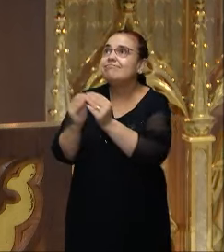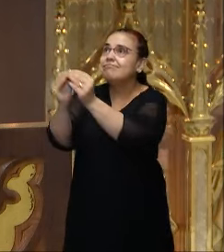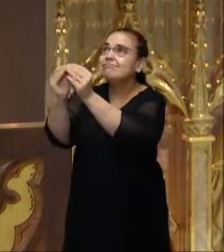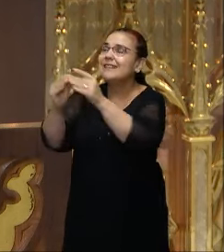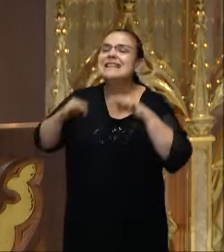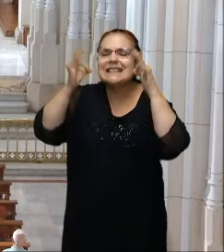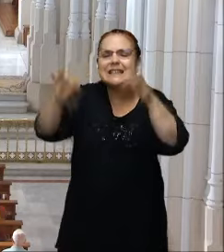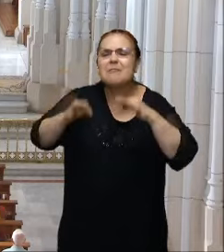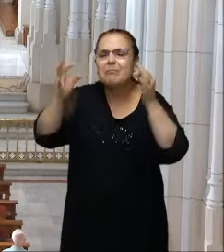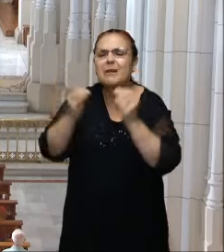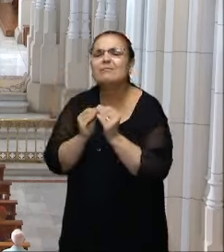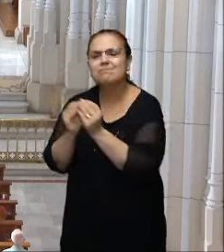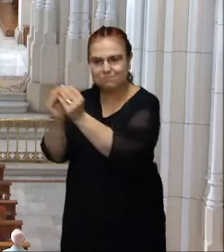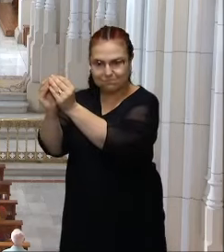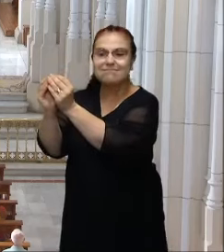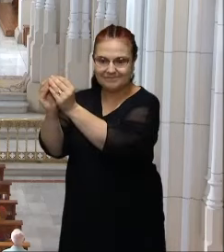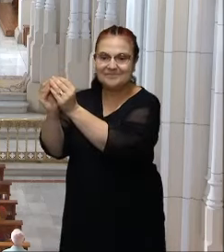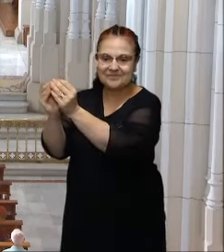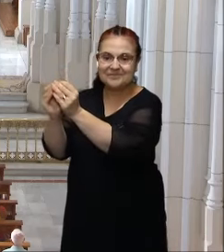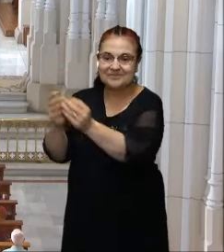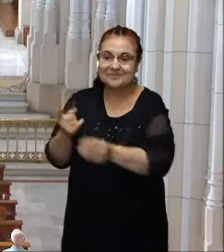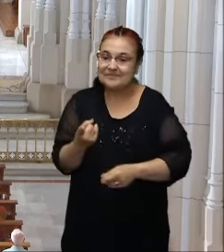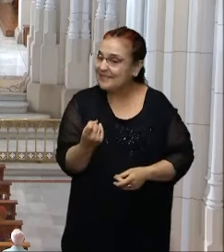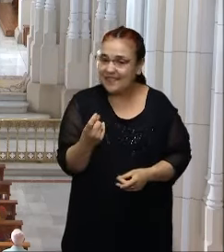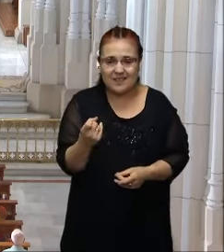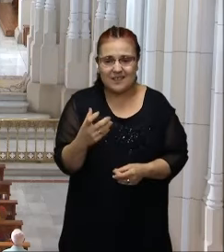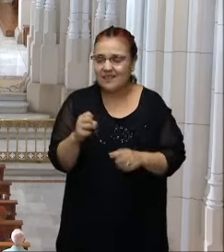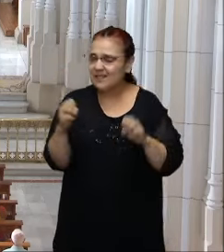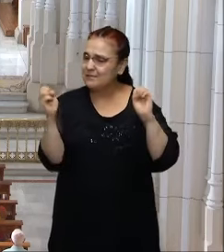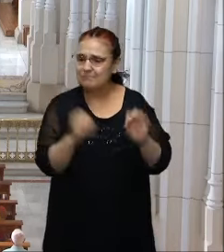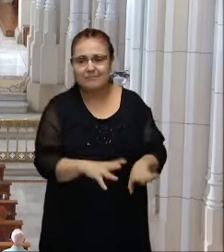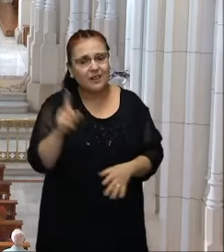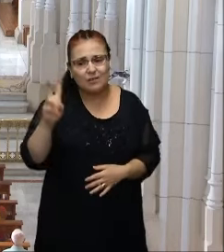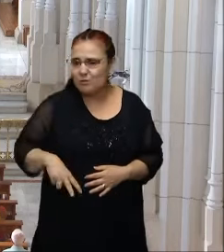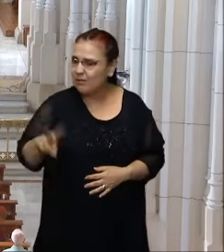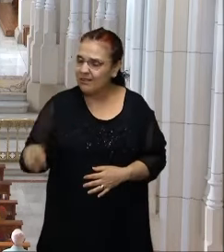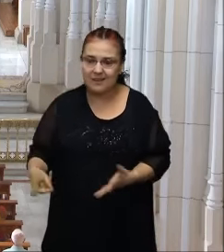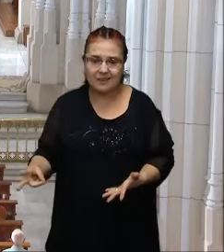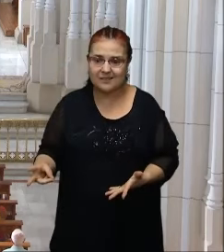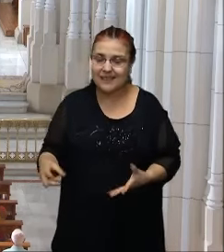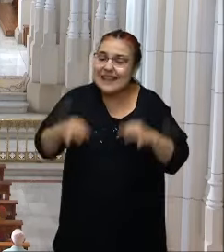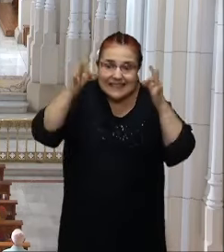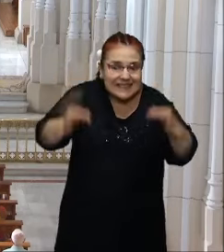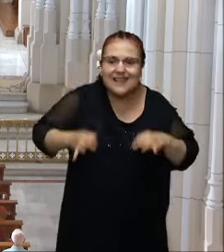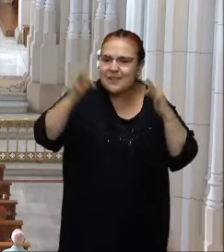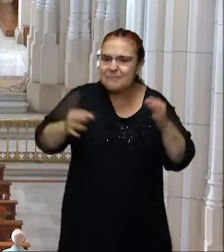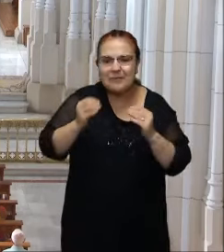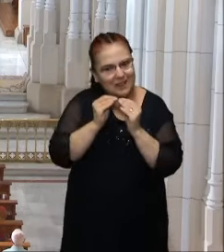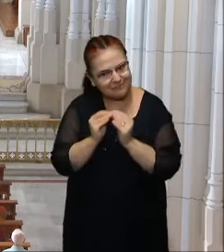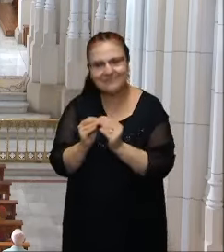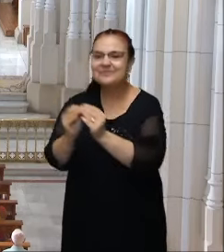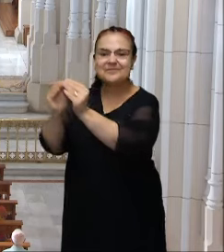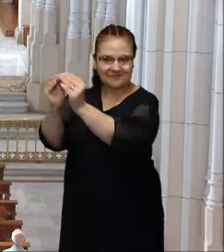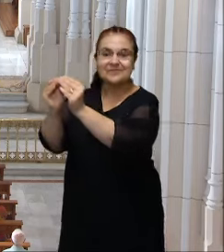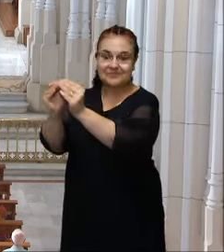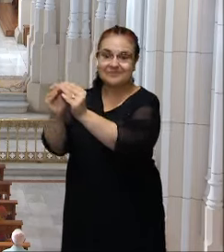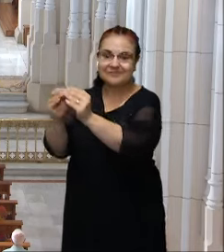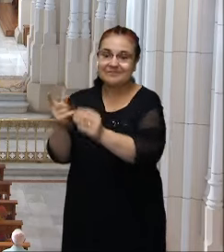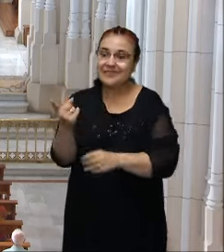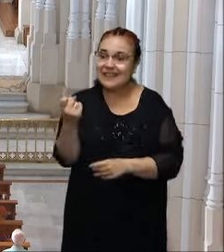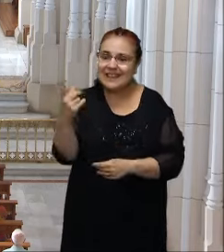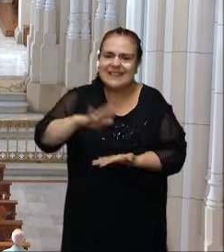siempre contigo, que necesitas que no te deje nunca, que necesitas que esté siempre contigo, que necesitas que te llene